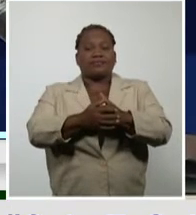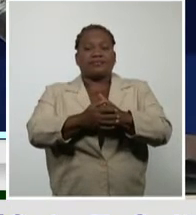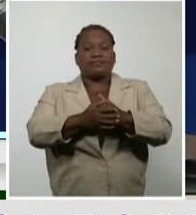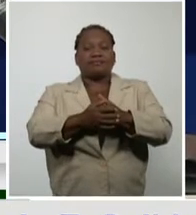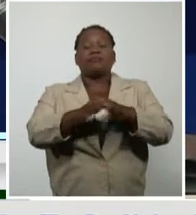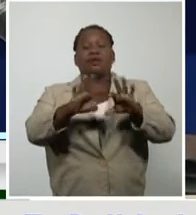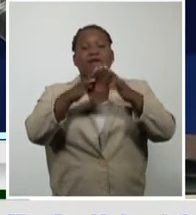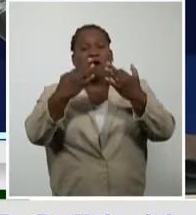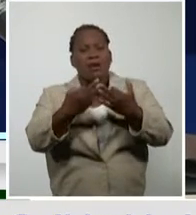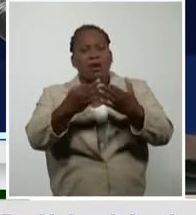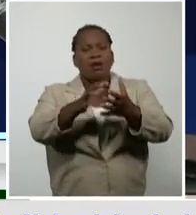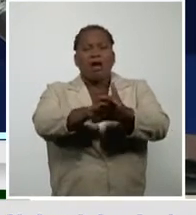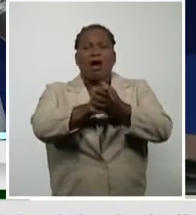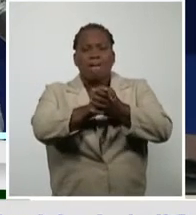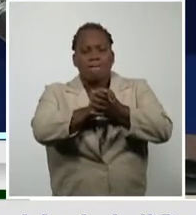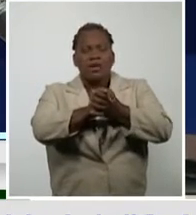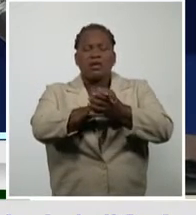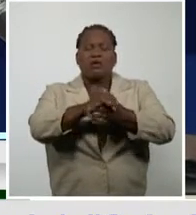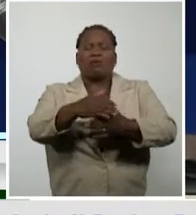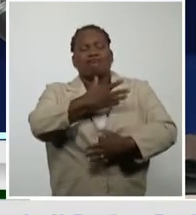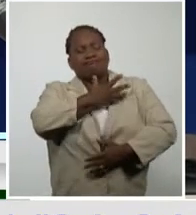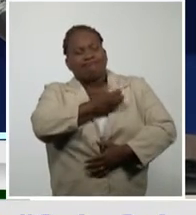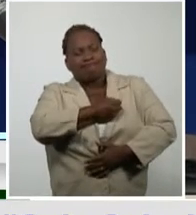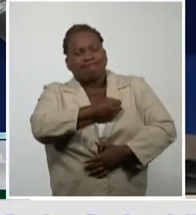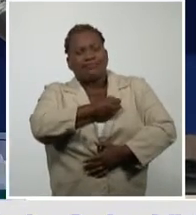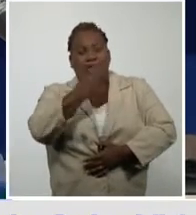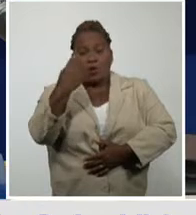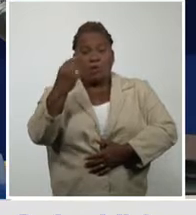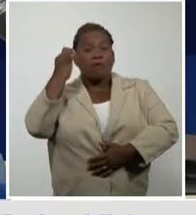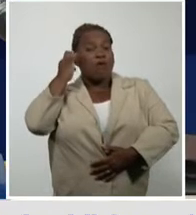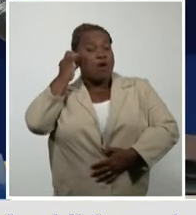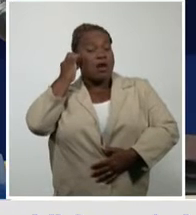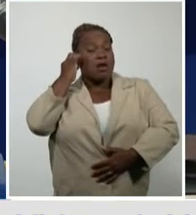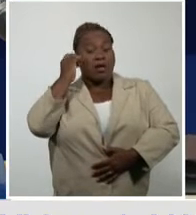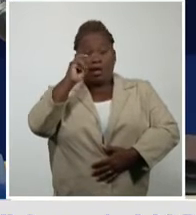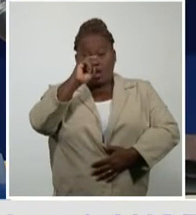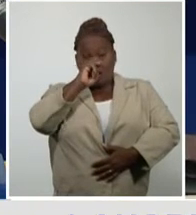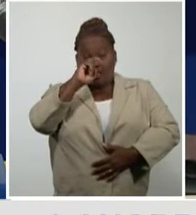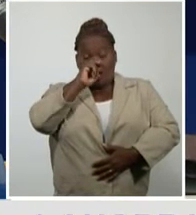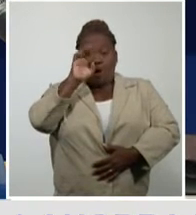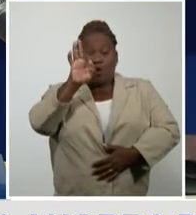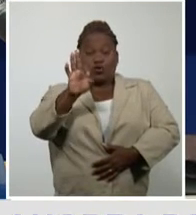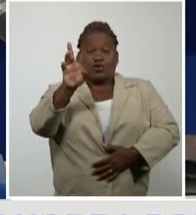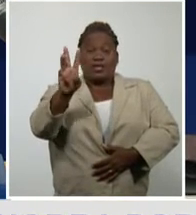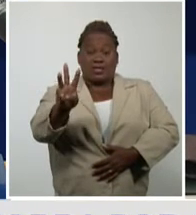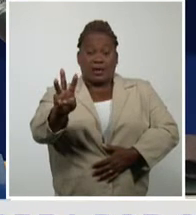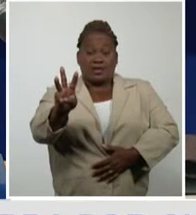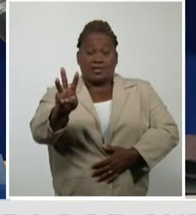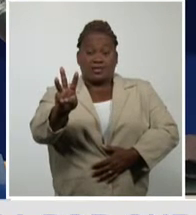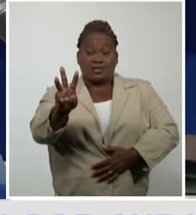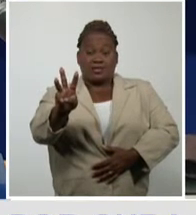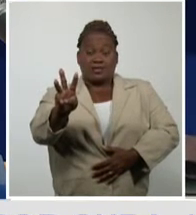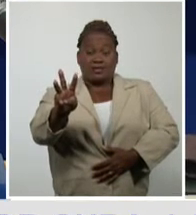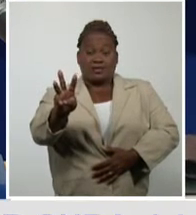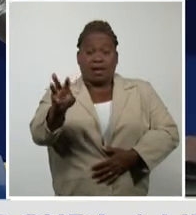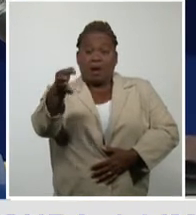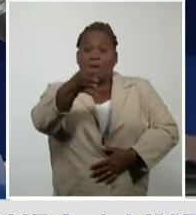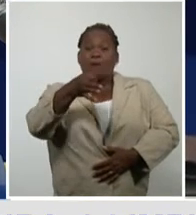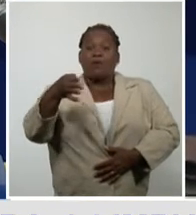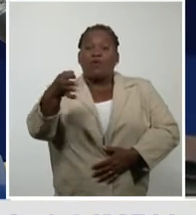Familiares, amistades y demás. Estamos hablando de una señora de 83 años del municipio